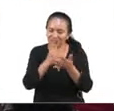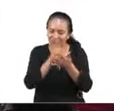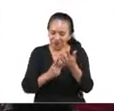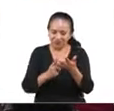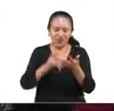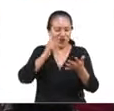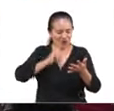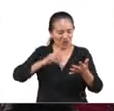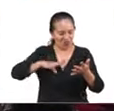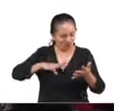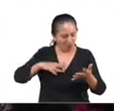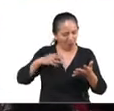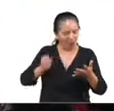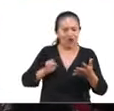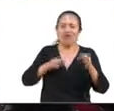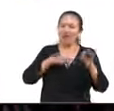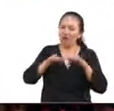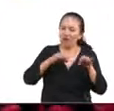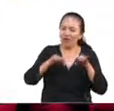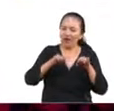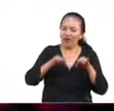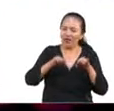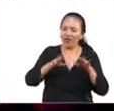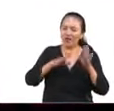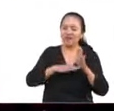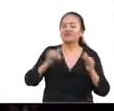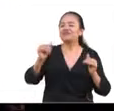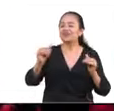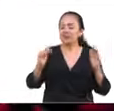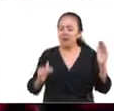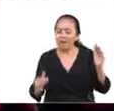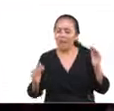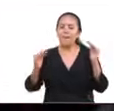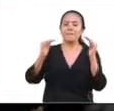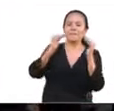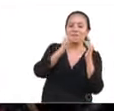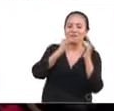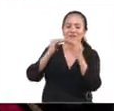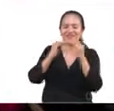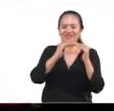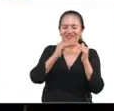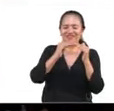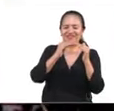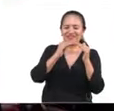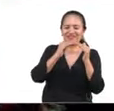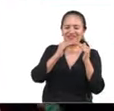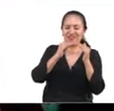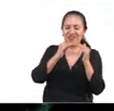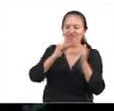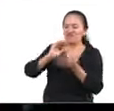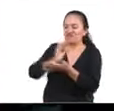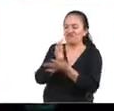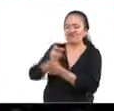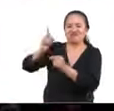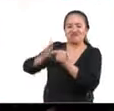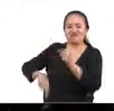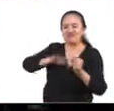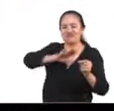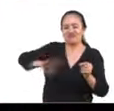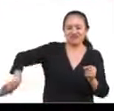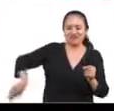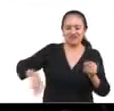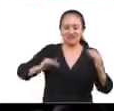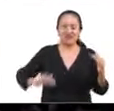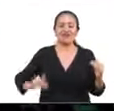fortalecen a las mujeres, lo que hacen es construir igualdad y luchar contra esa discriminación y